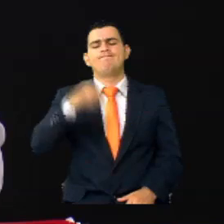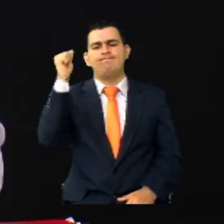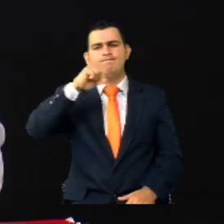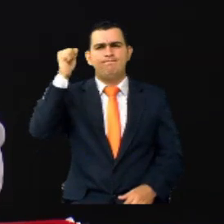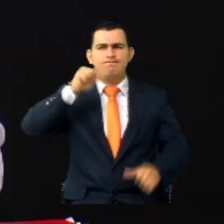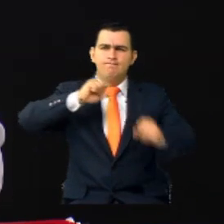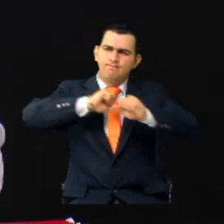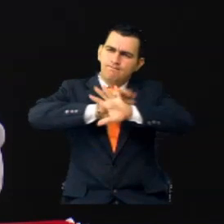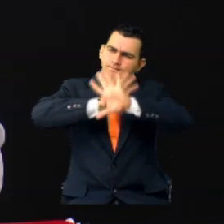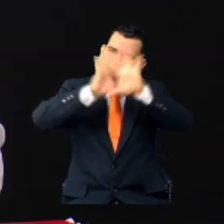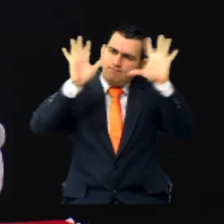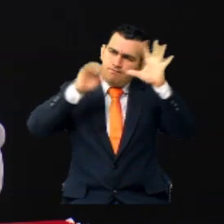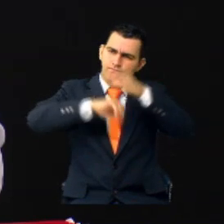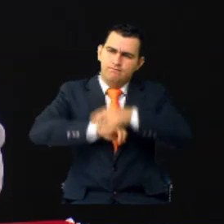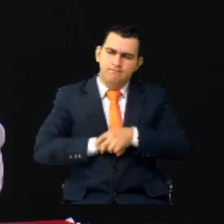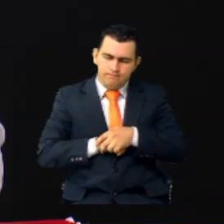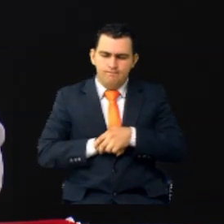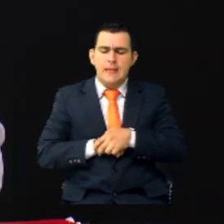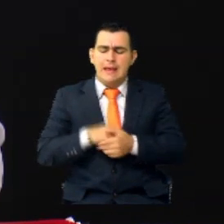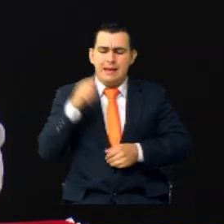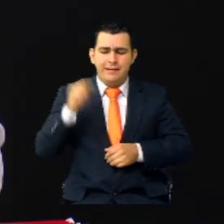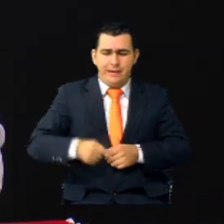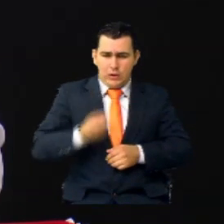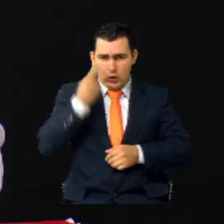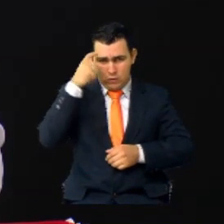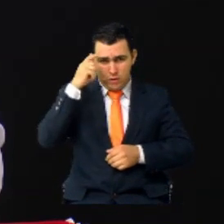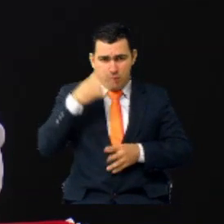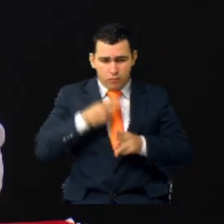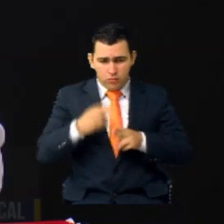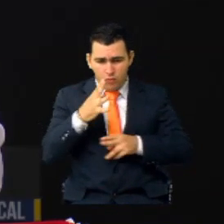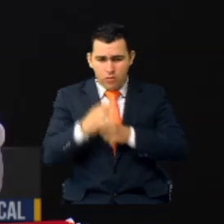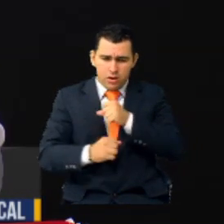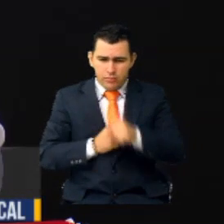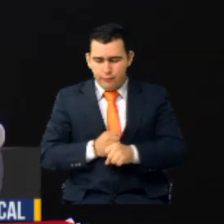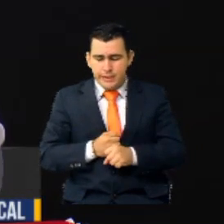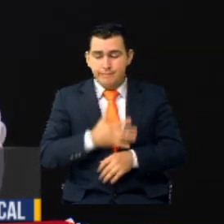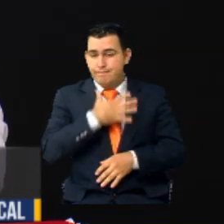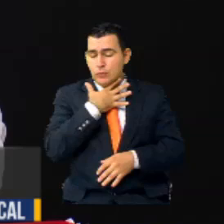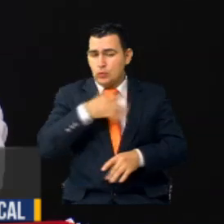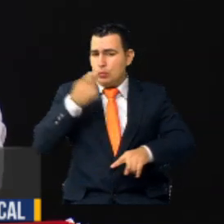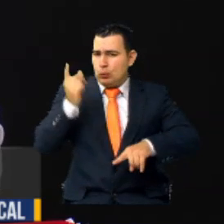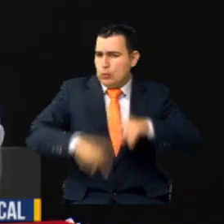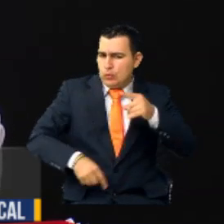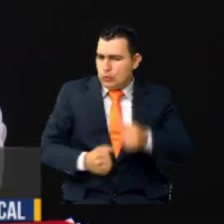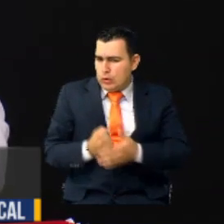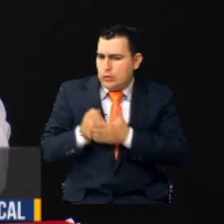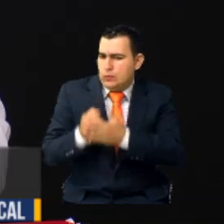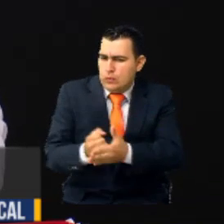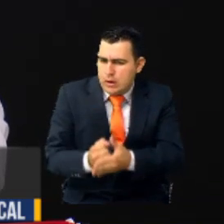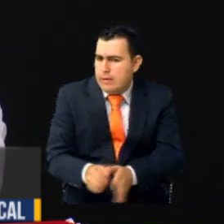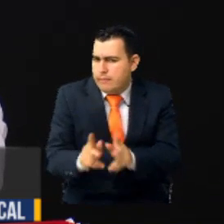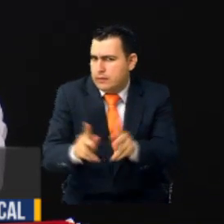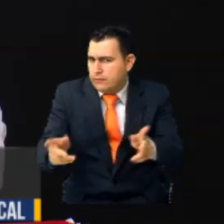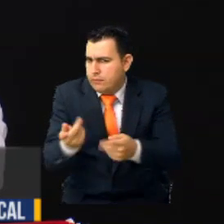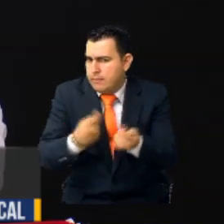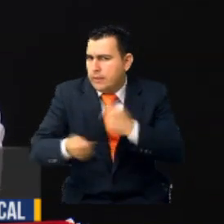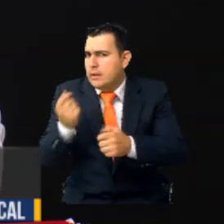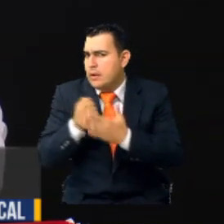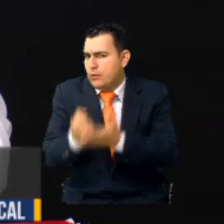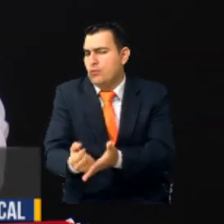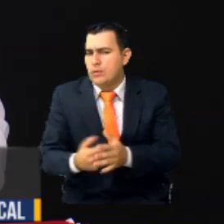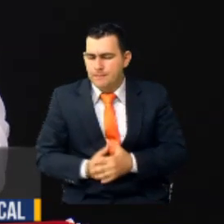propuesta efectiva para el tema. Es necesario que Barranca Bermeja, desde el Estado y desde el gobierno